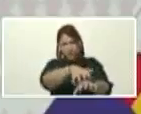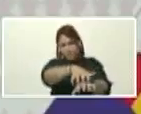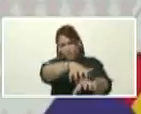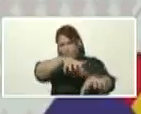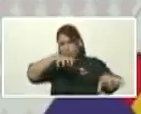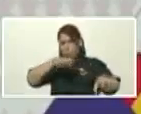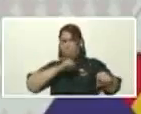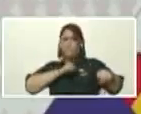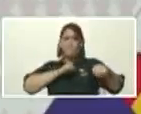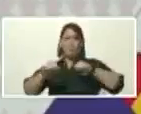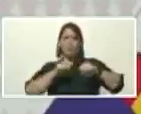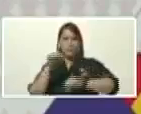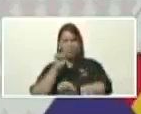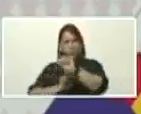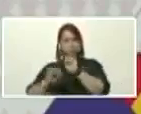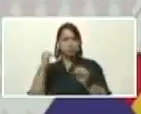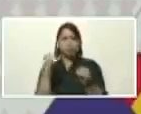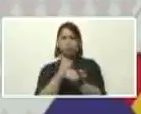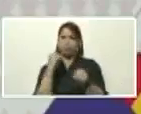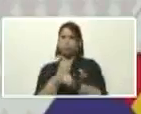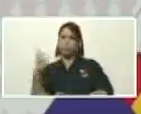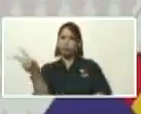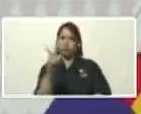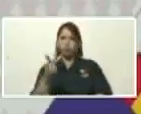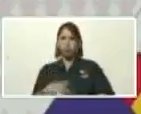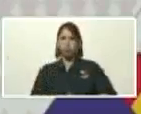del movimiento sindical venezolano.